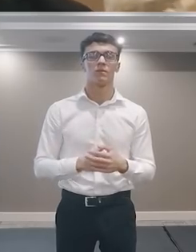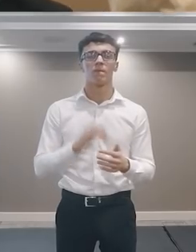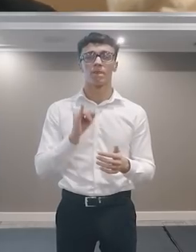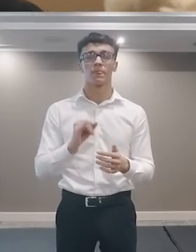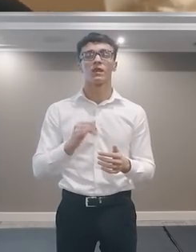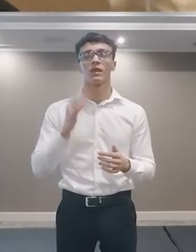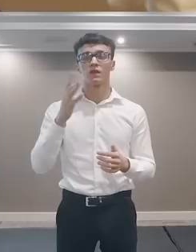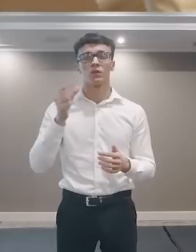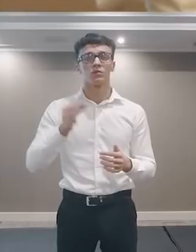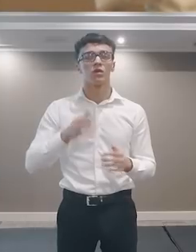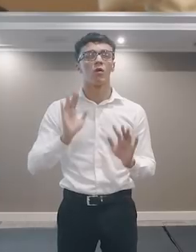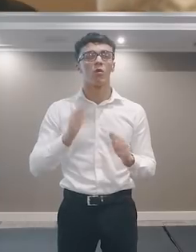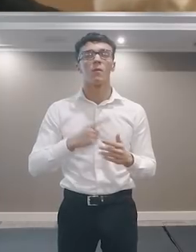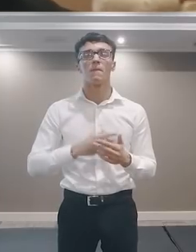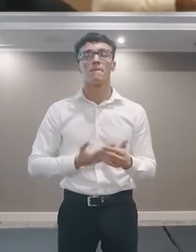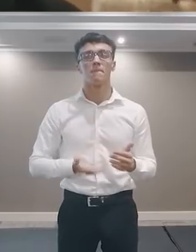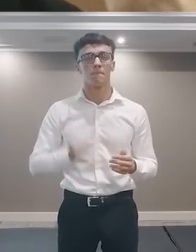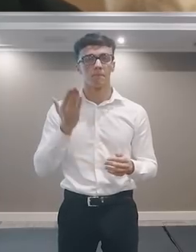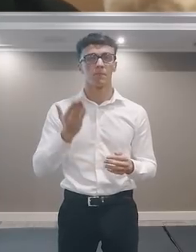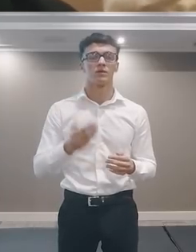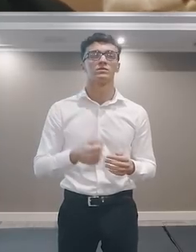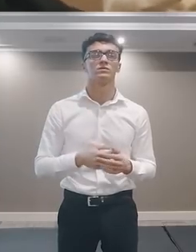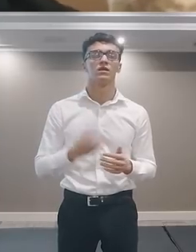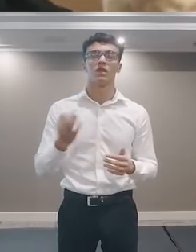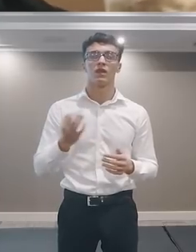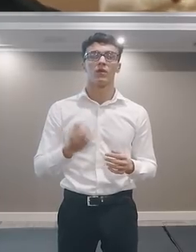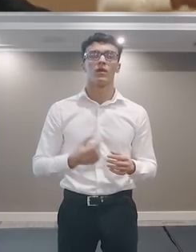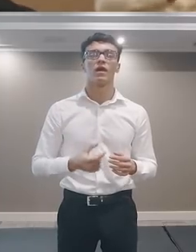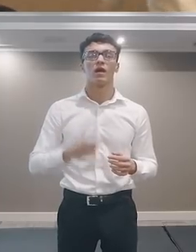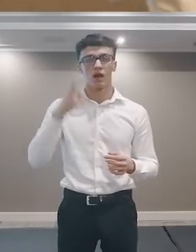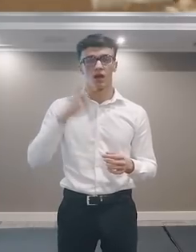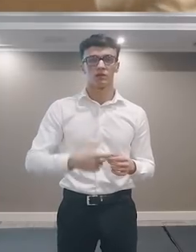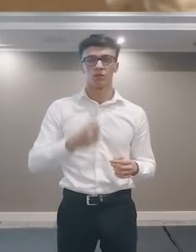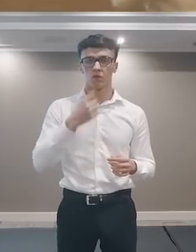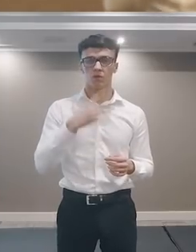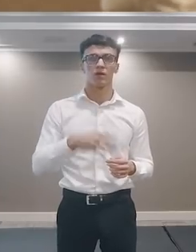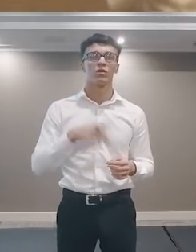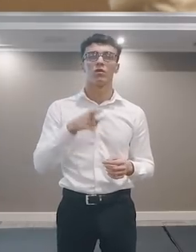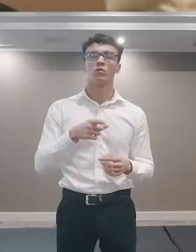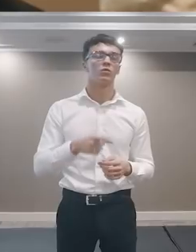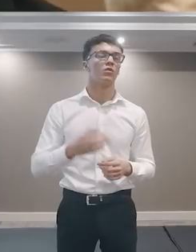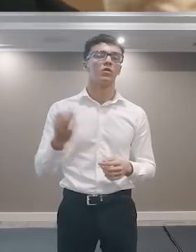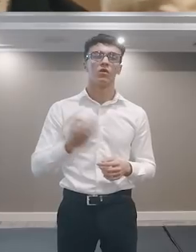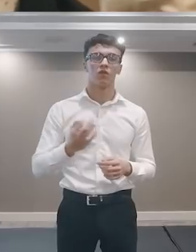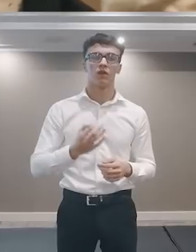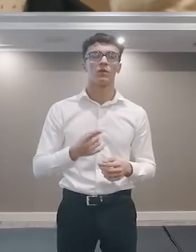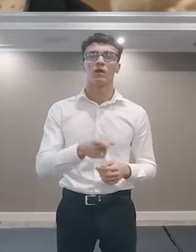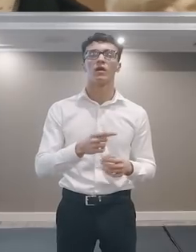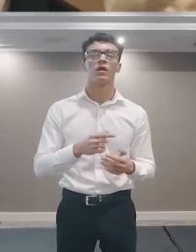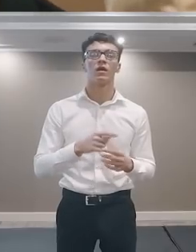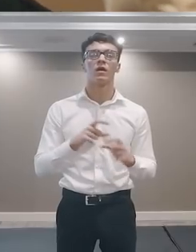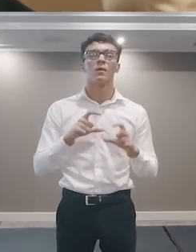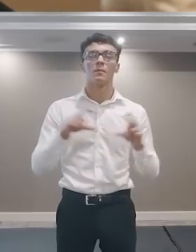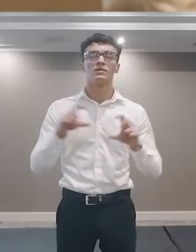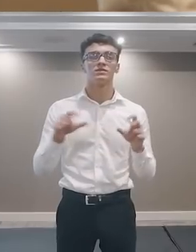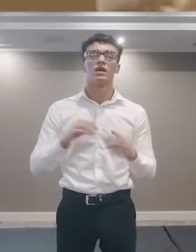personas o más se mantengan activas viajen por menos como mínimo tú vas a tener tu membresía gratuita y ya no